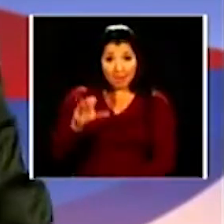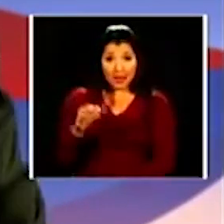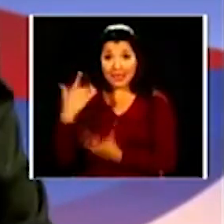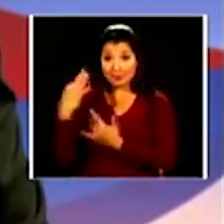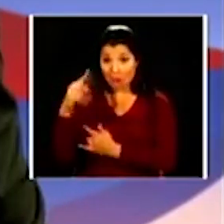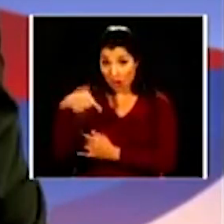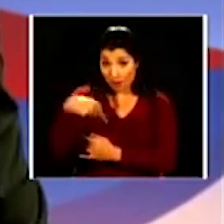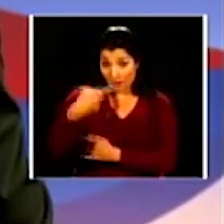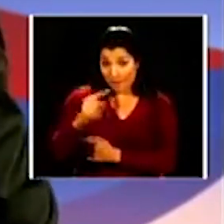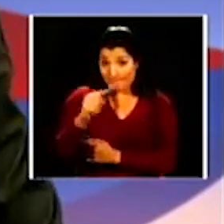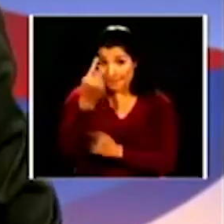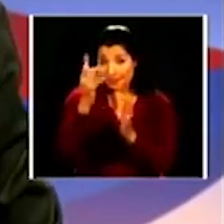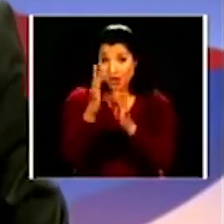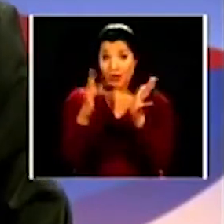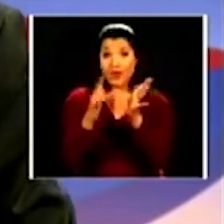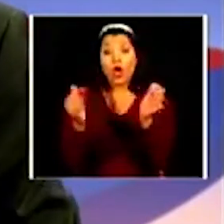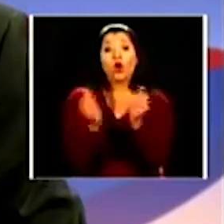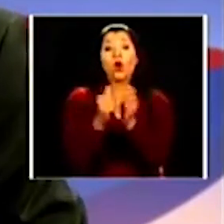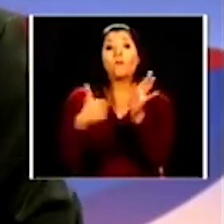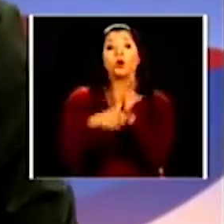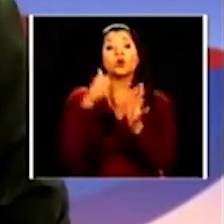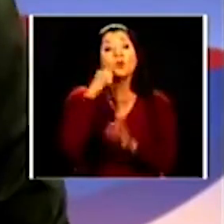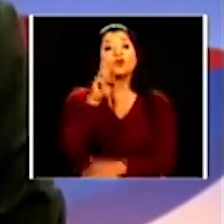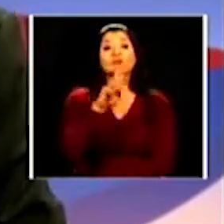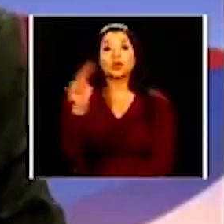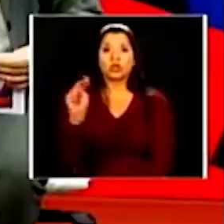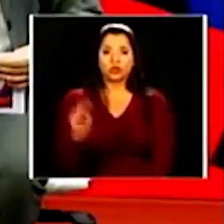1 de abril con un voto por Restauración Nacional.